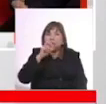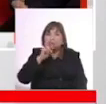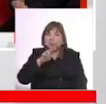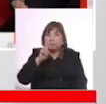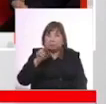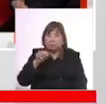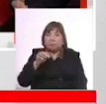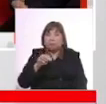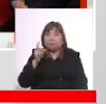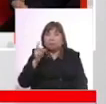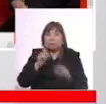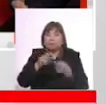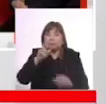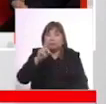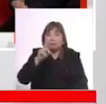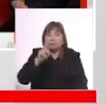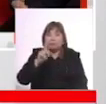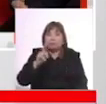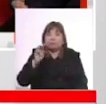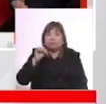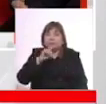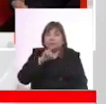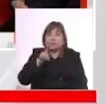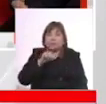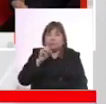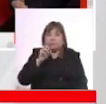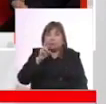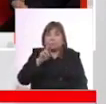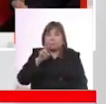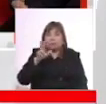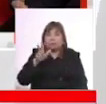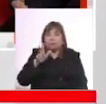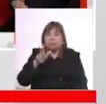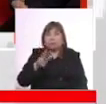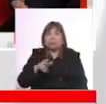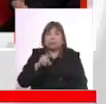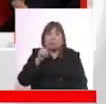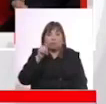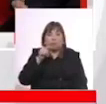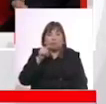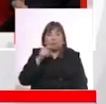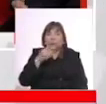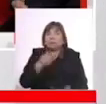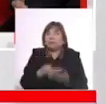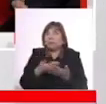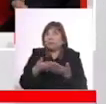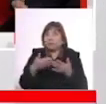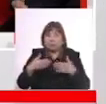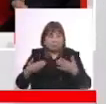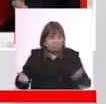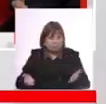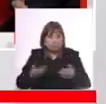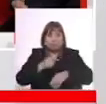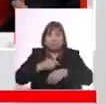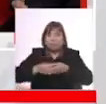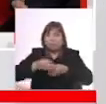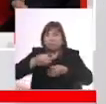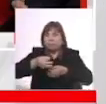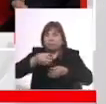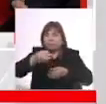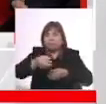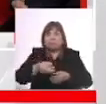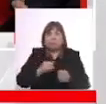31 de marzo del 2023. Ello a fin de dar mayor plazo para que las empresas del sector textil